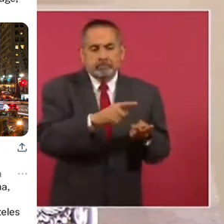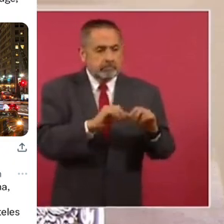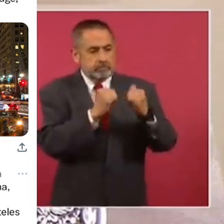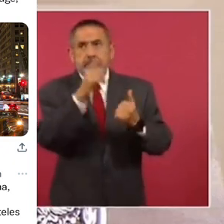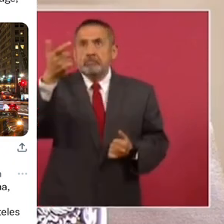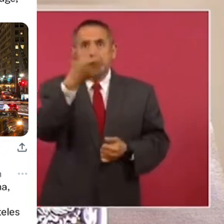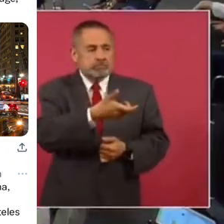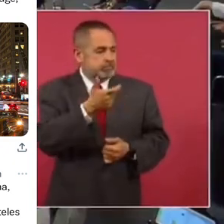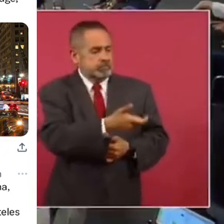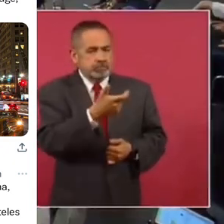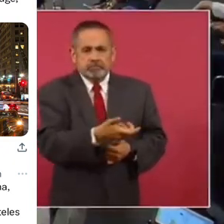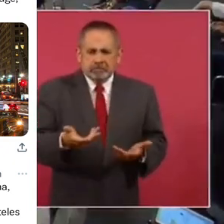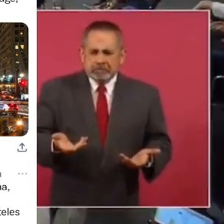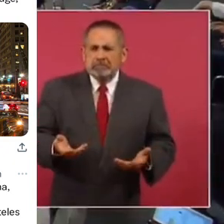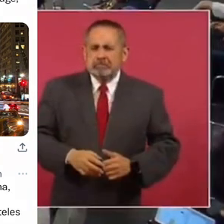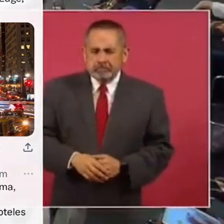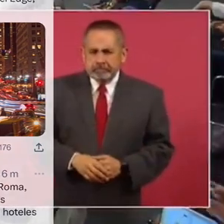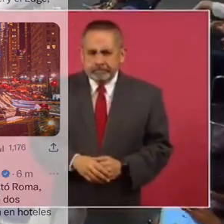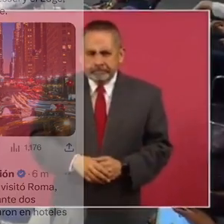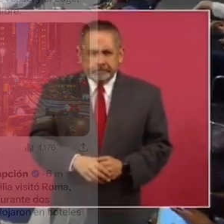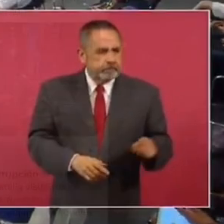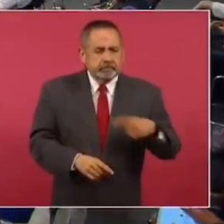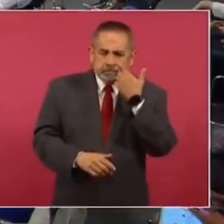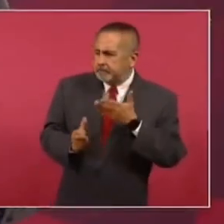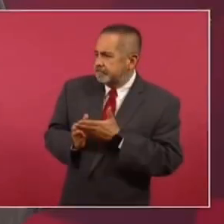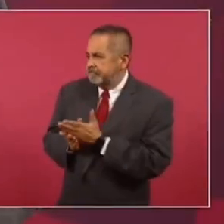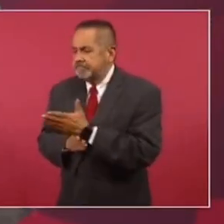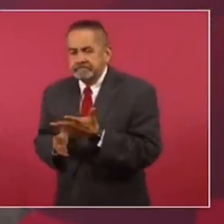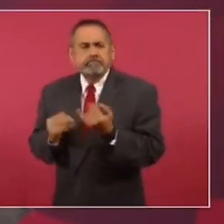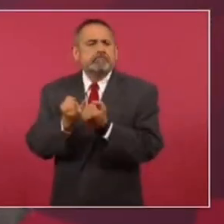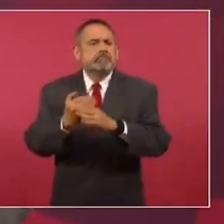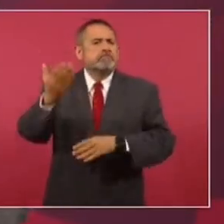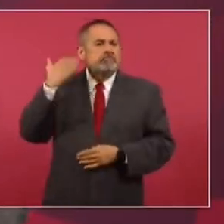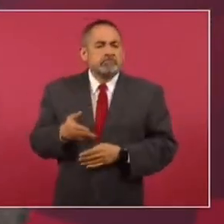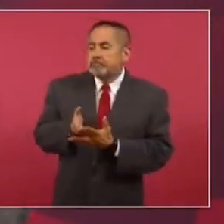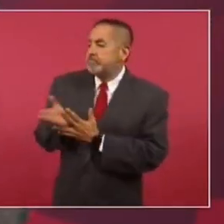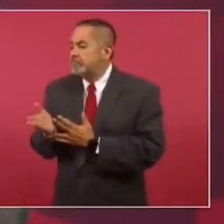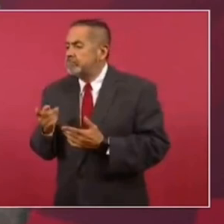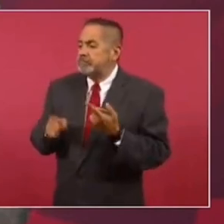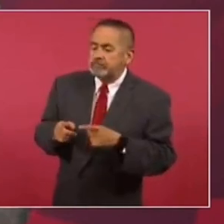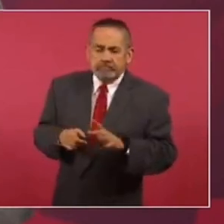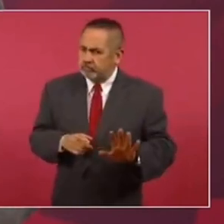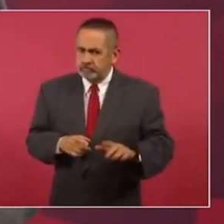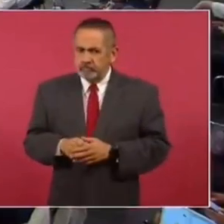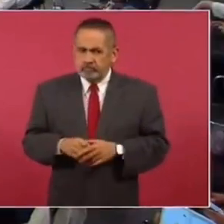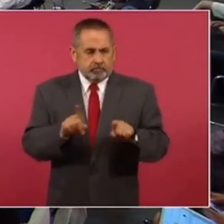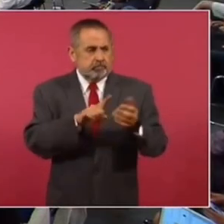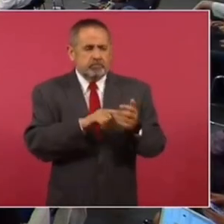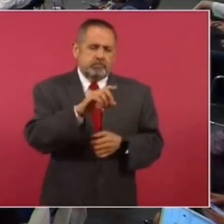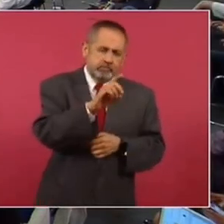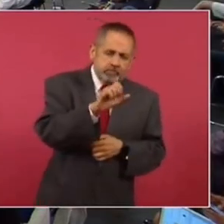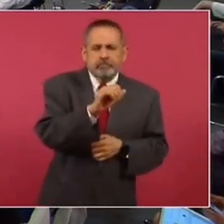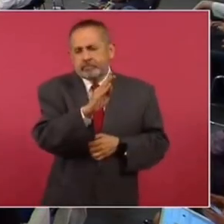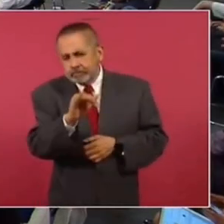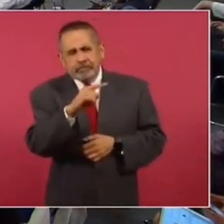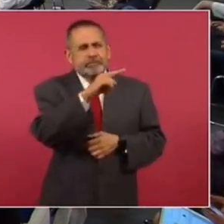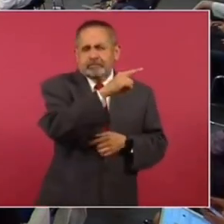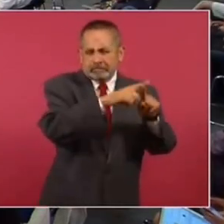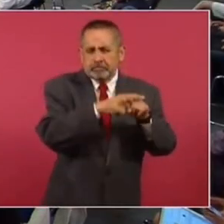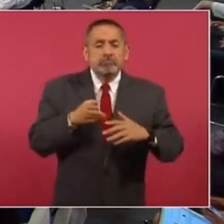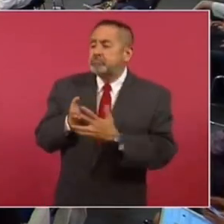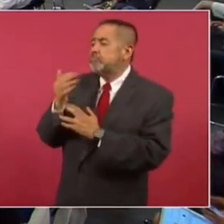asociación. Y como quieren meterse, como era antes, estoy hablando de las agencias, quieren mandar,